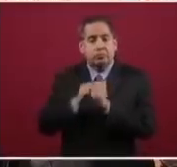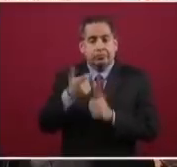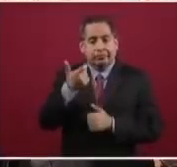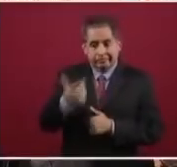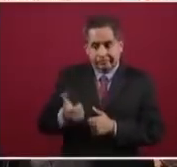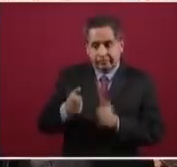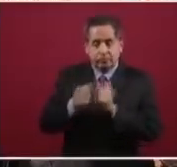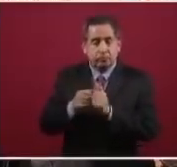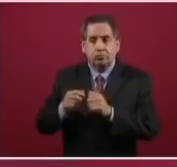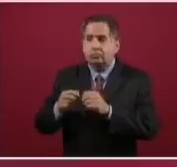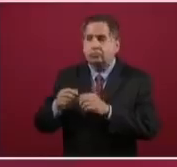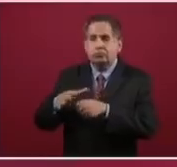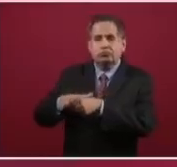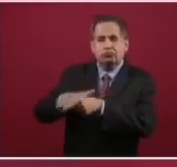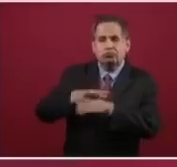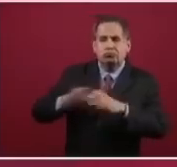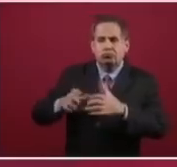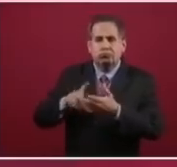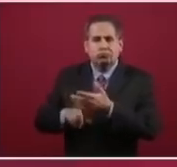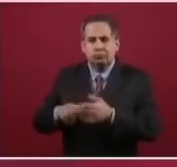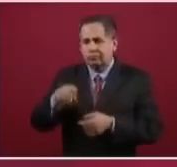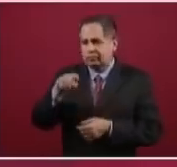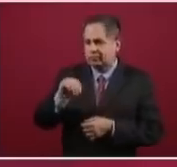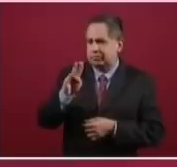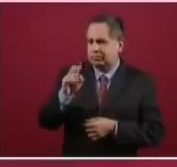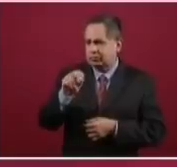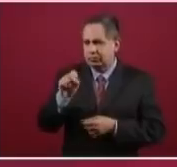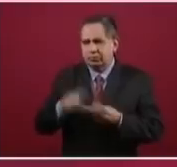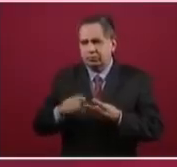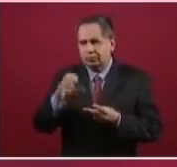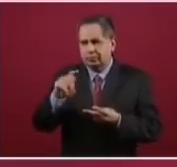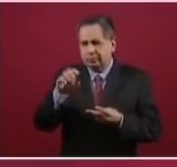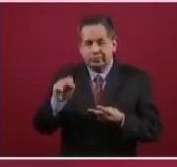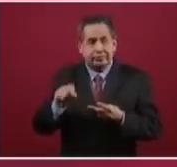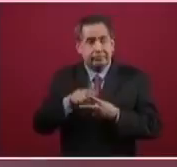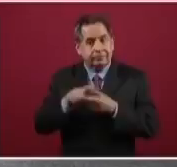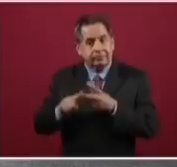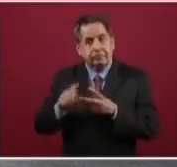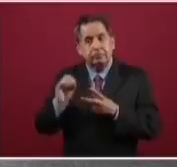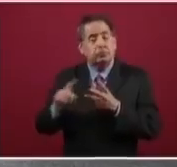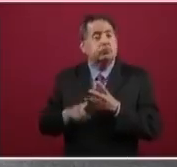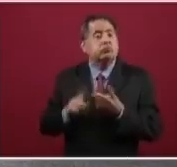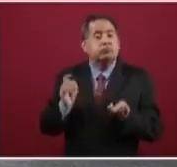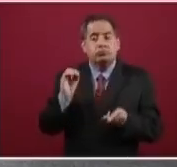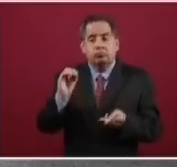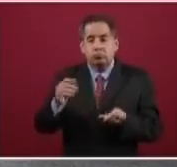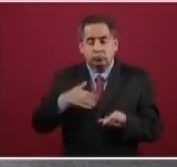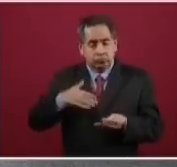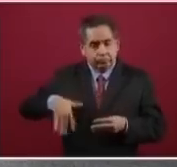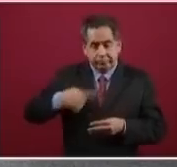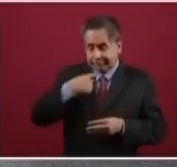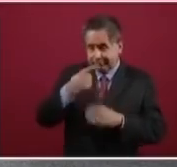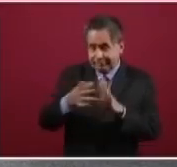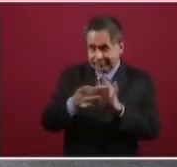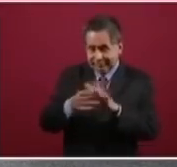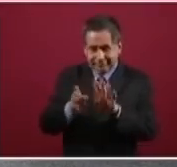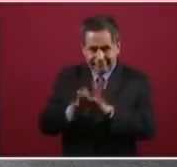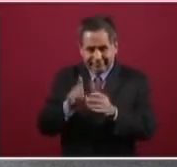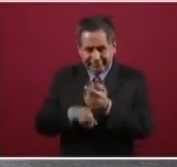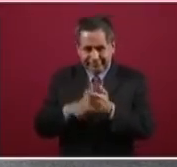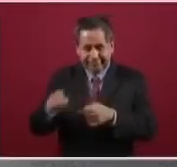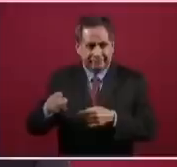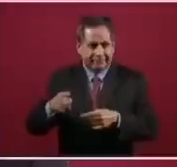pesos en los mercados locales es m bonos etc etc o las emisiones que yo hice referencias en